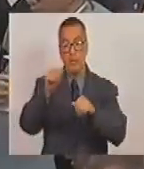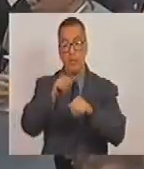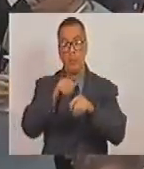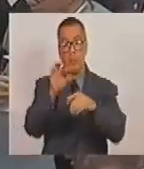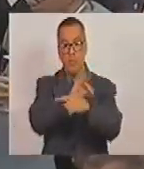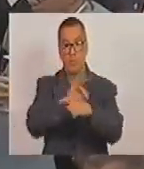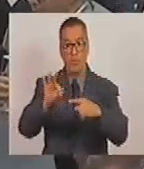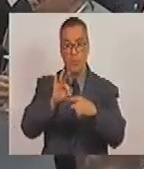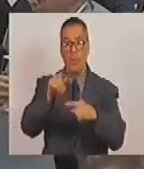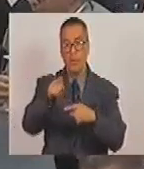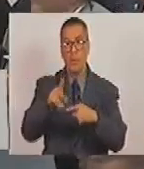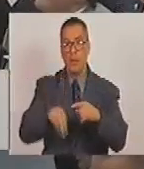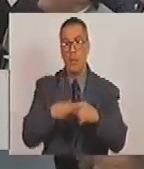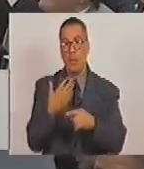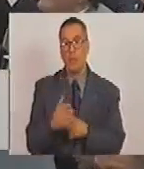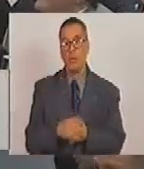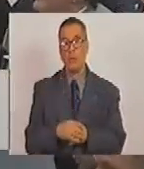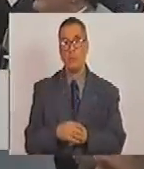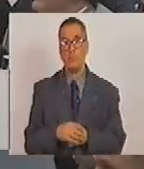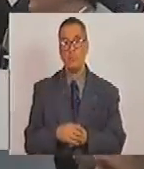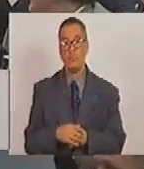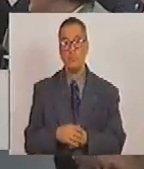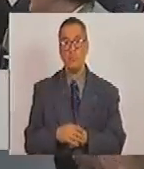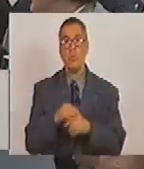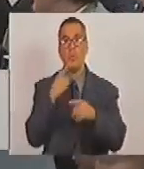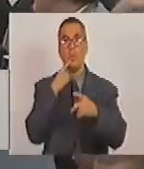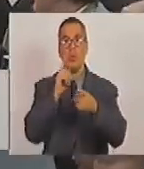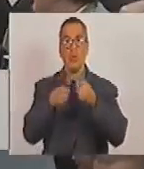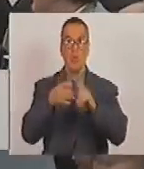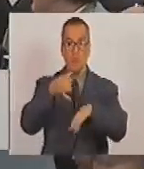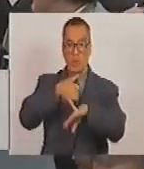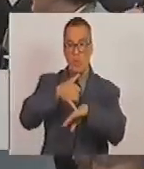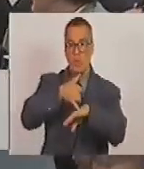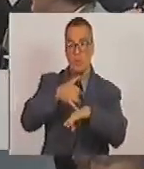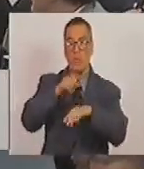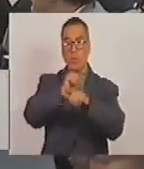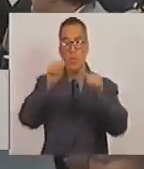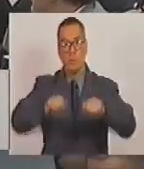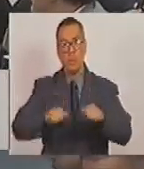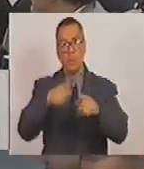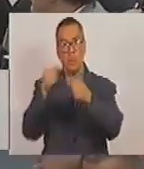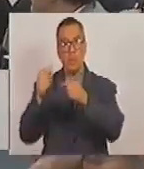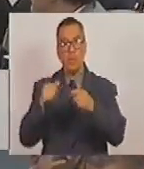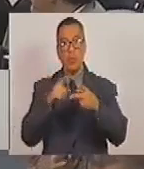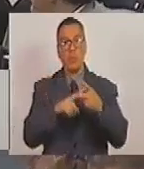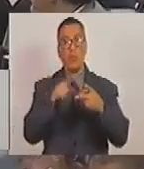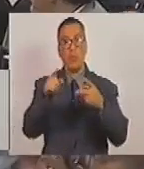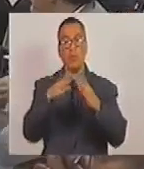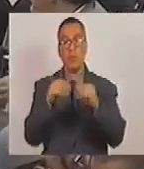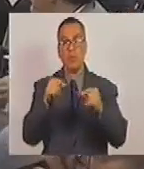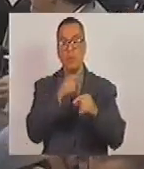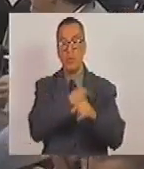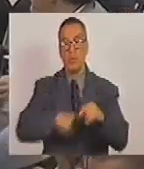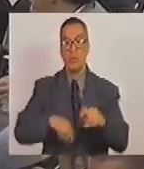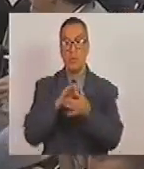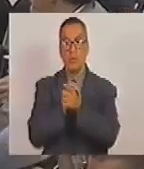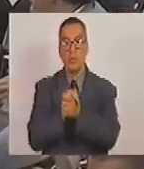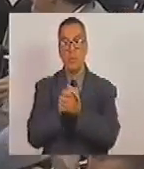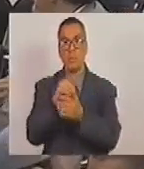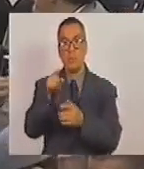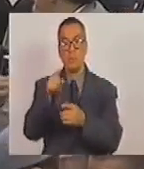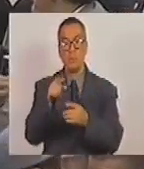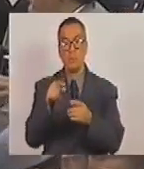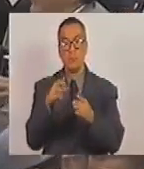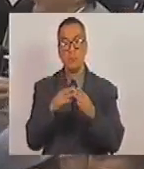fronterizo pudiera poner, bueno, en vulnerabilidad al sistema económico binacional. Es todo, colegas presidentes, ciudadanos presidentes